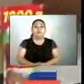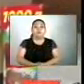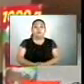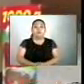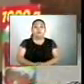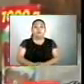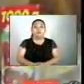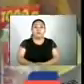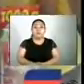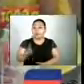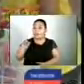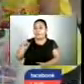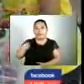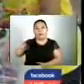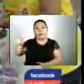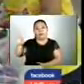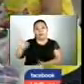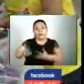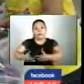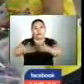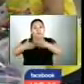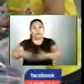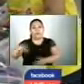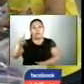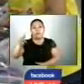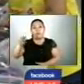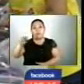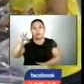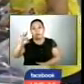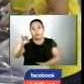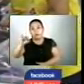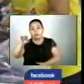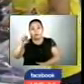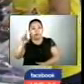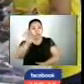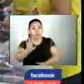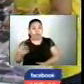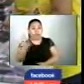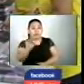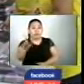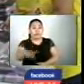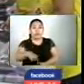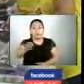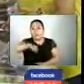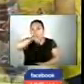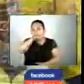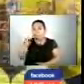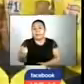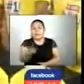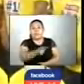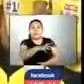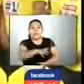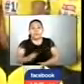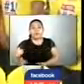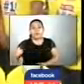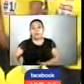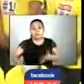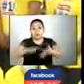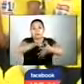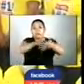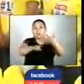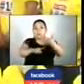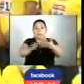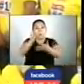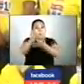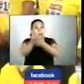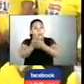En el último año, Don Frijol se ha convertido en el referente de frijoles para los salvadoreños, superando así a cinco marcas más